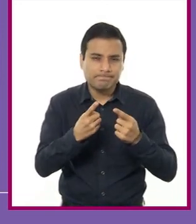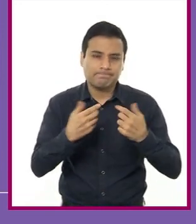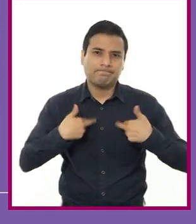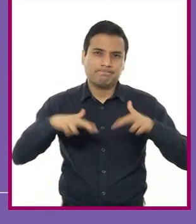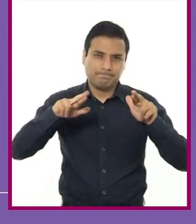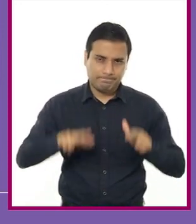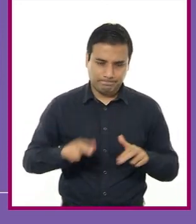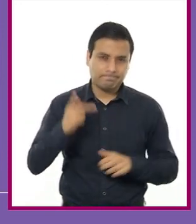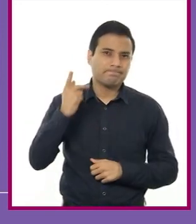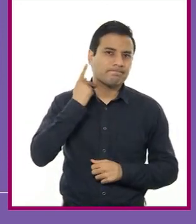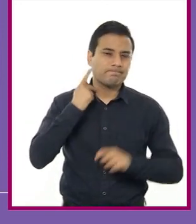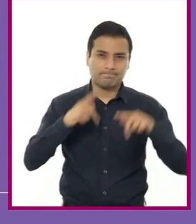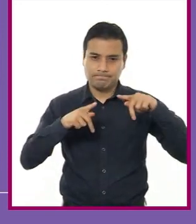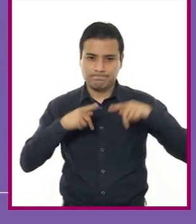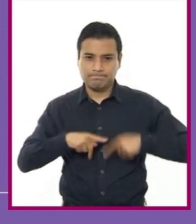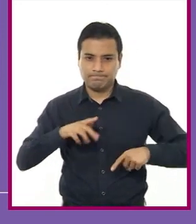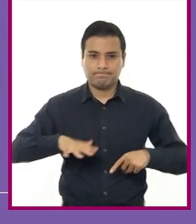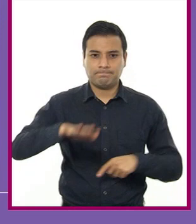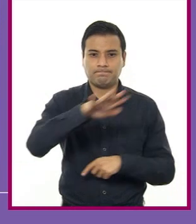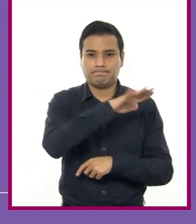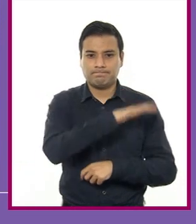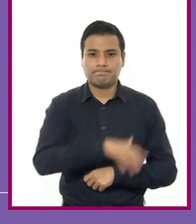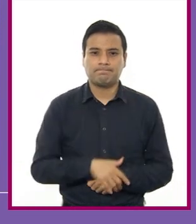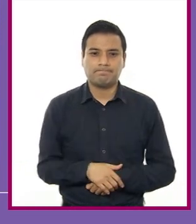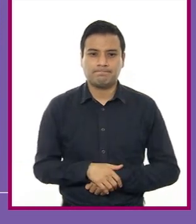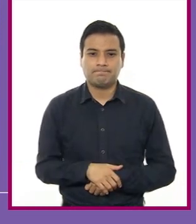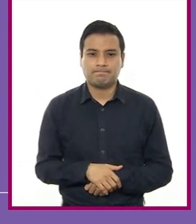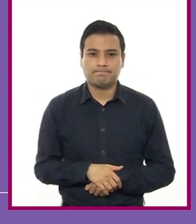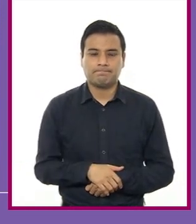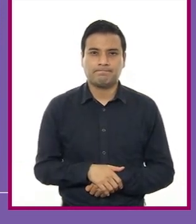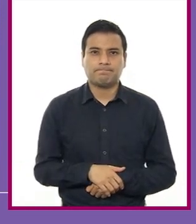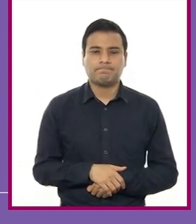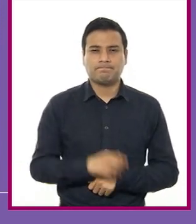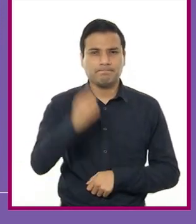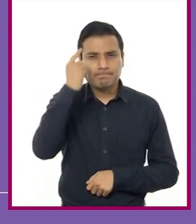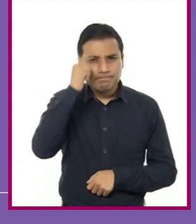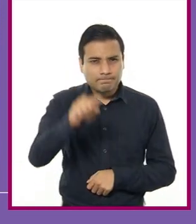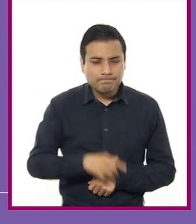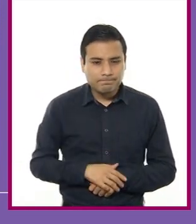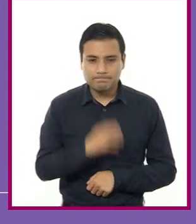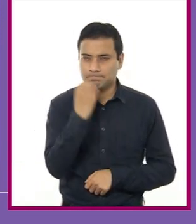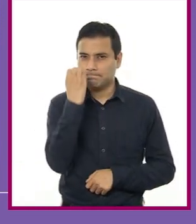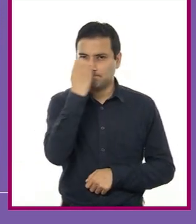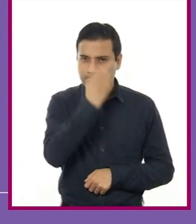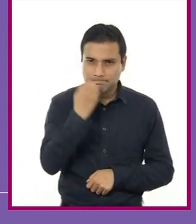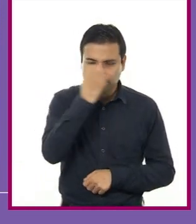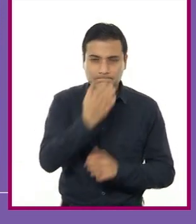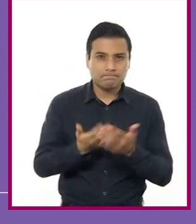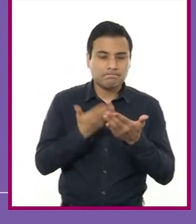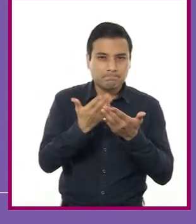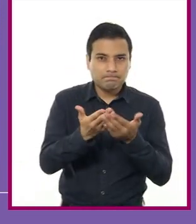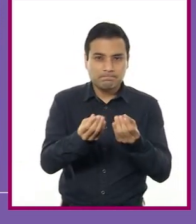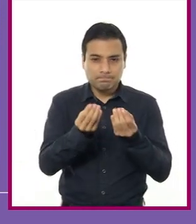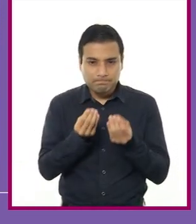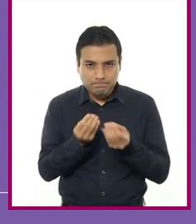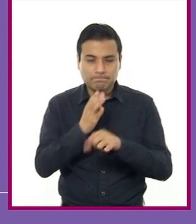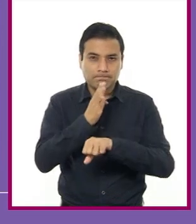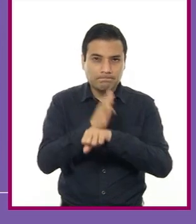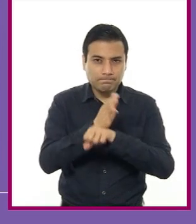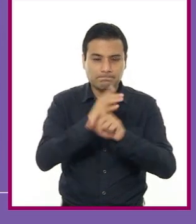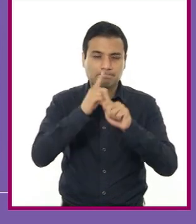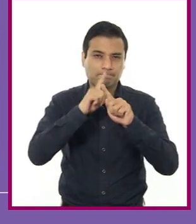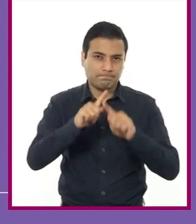actores de la administración para evaluar, recibir propuestas, sanciones, reconocimientos en función